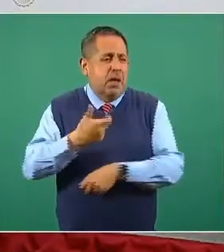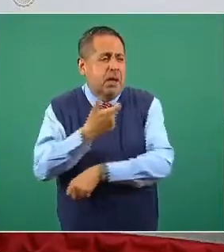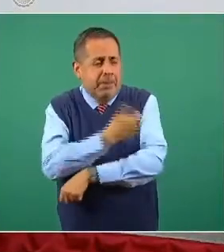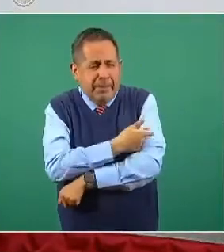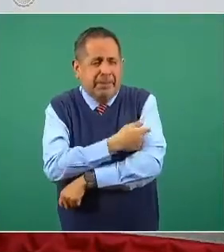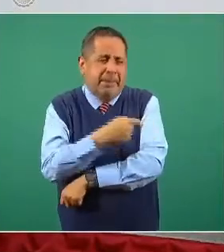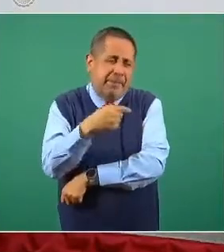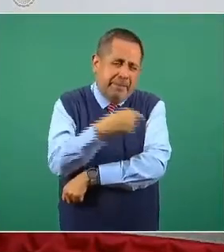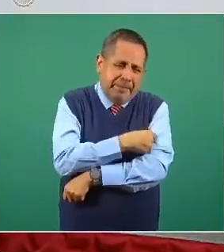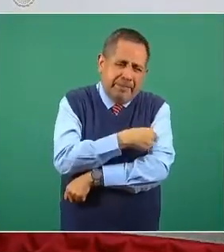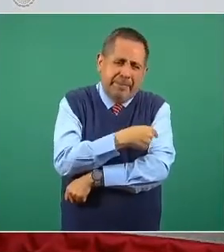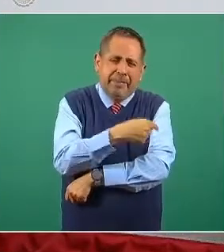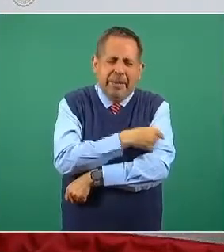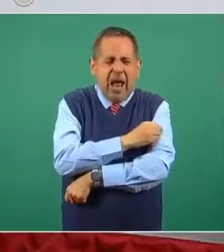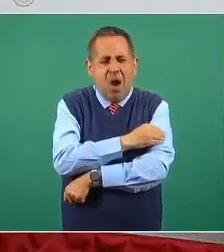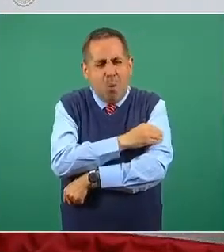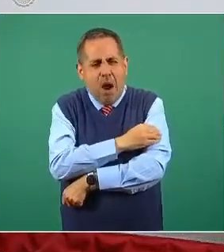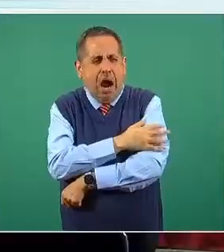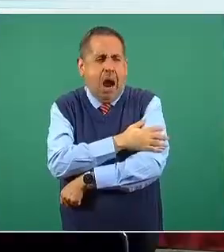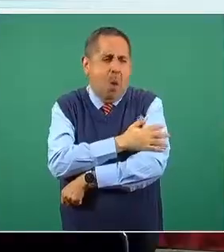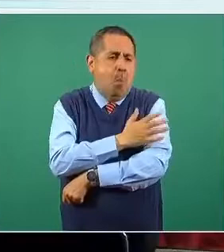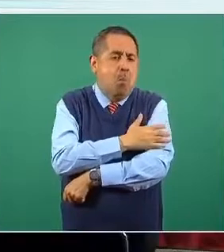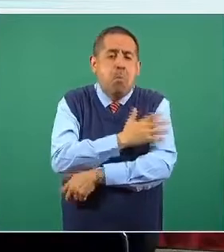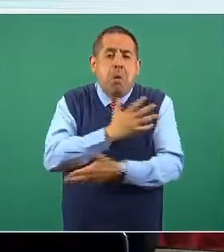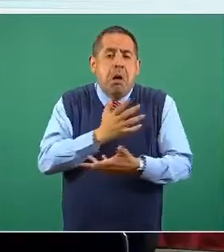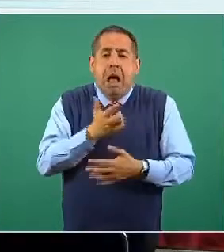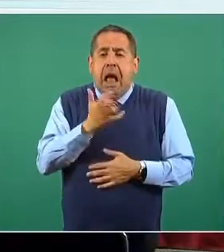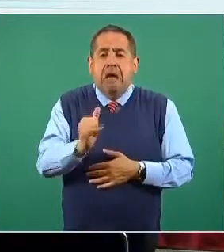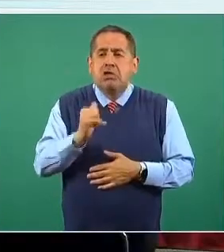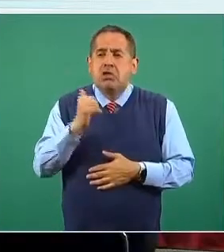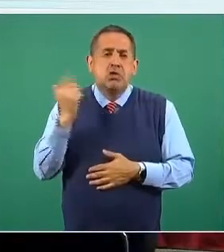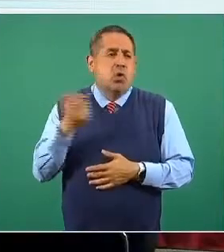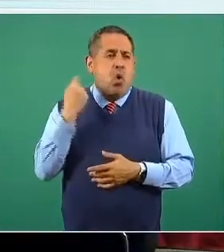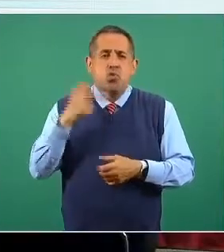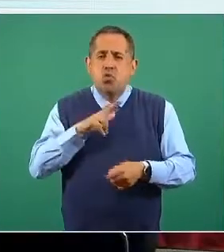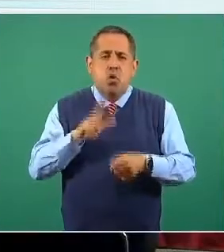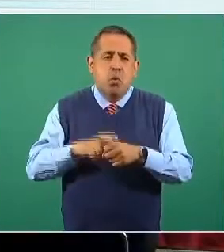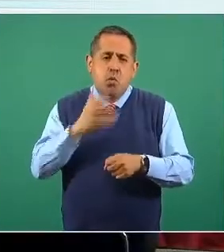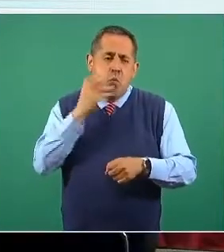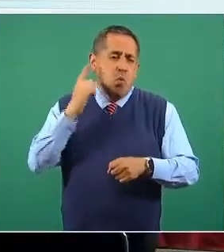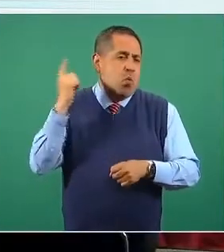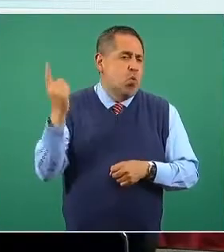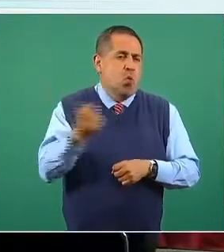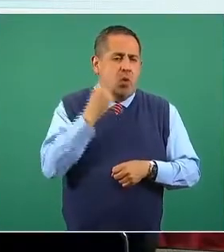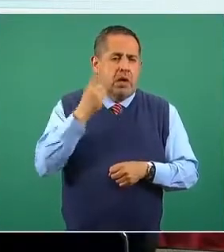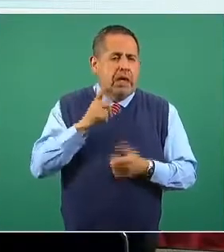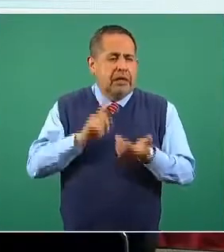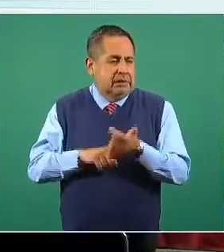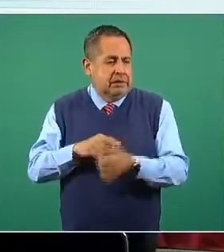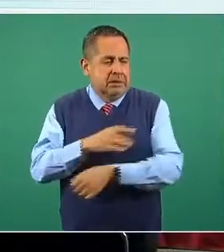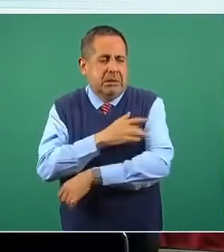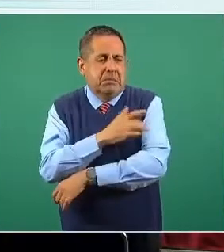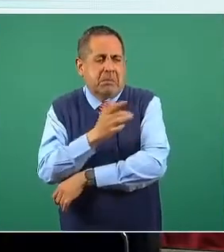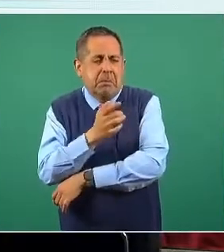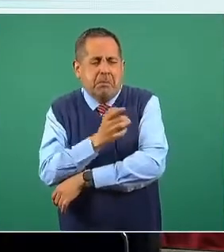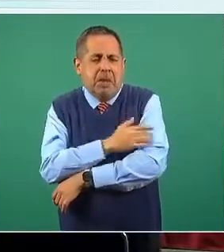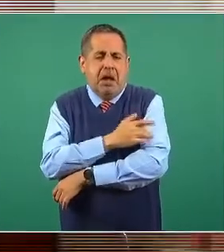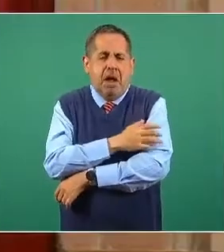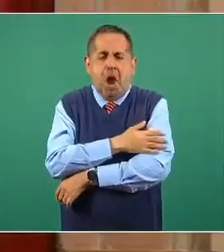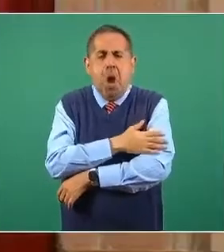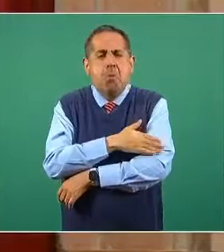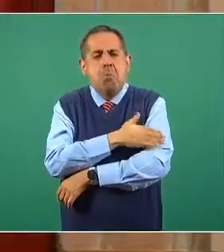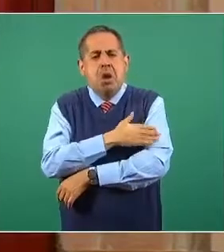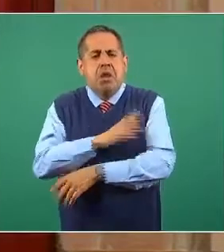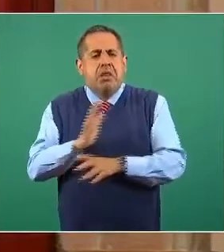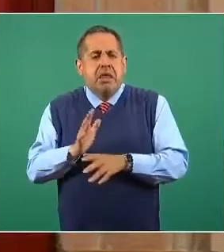buena proporción de las personas que son vacunadas, y son los que se describen como los eventos locales de la vacunación. ¿Por qué locales?